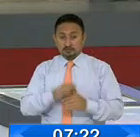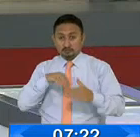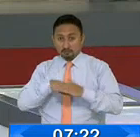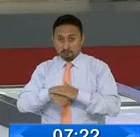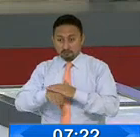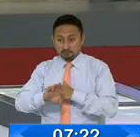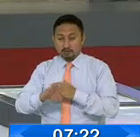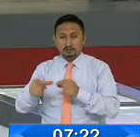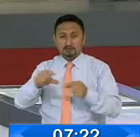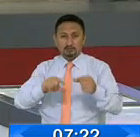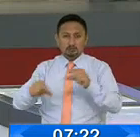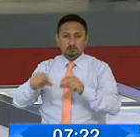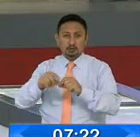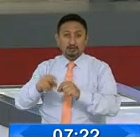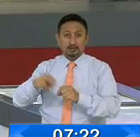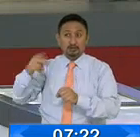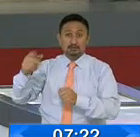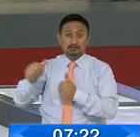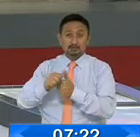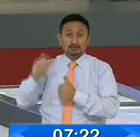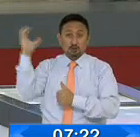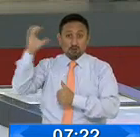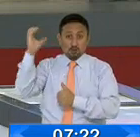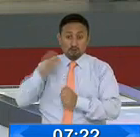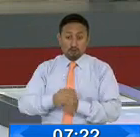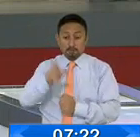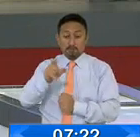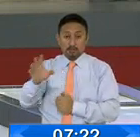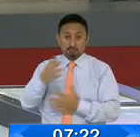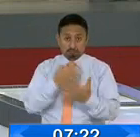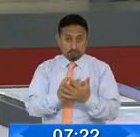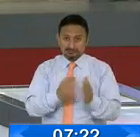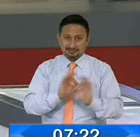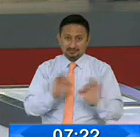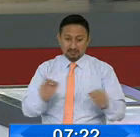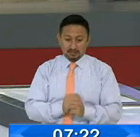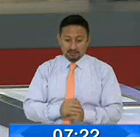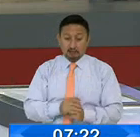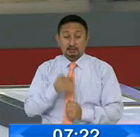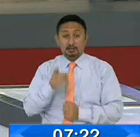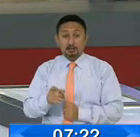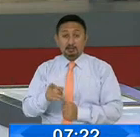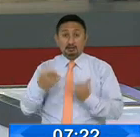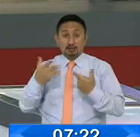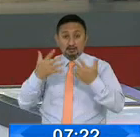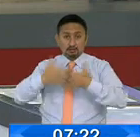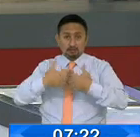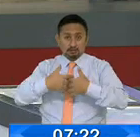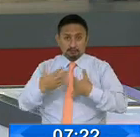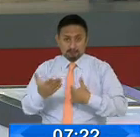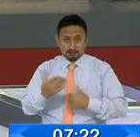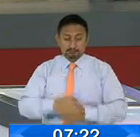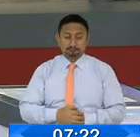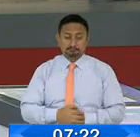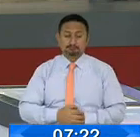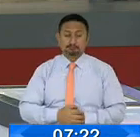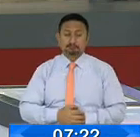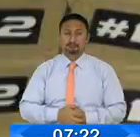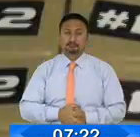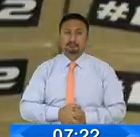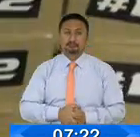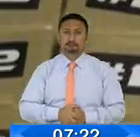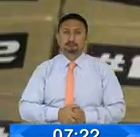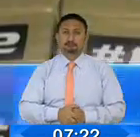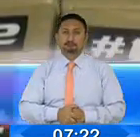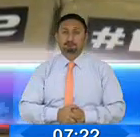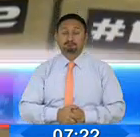procesamiento de droga en la frontera con Colombia. Este sitio no hubo detenidos, la infraestructura estaba en pleno funcionamiento. Veamos.